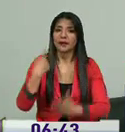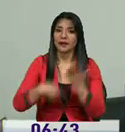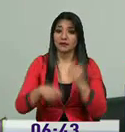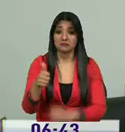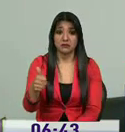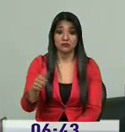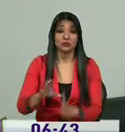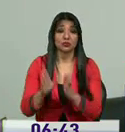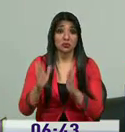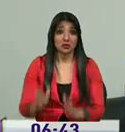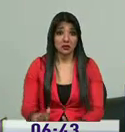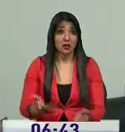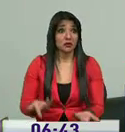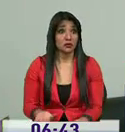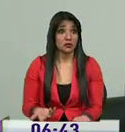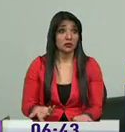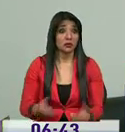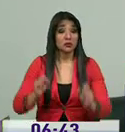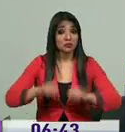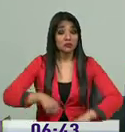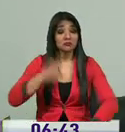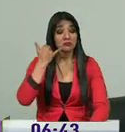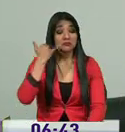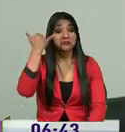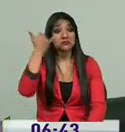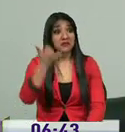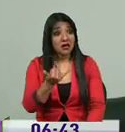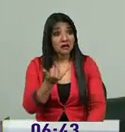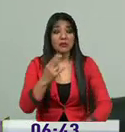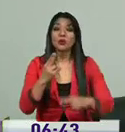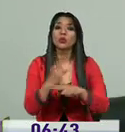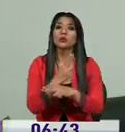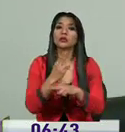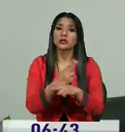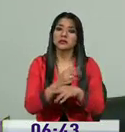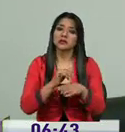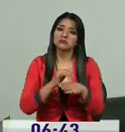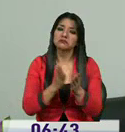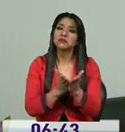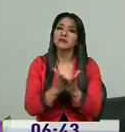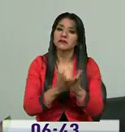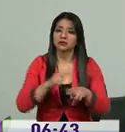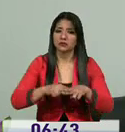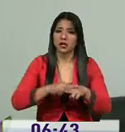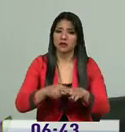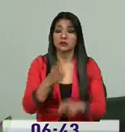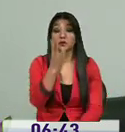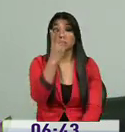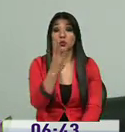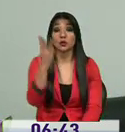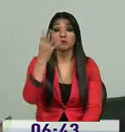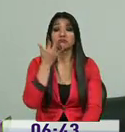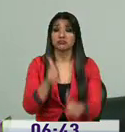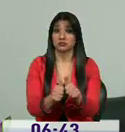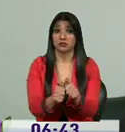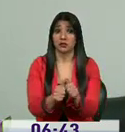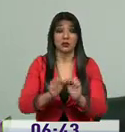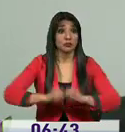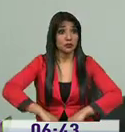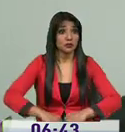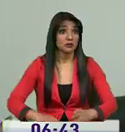ciudadano pueda llamar y hacer uso del servicio del taxi mediante una aplicación celular, que